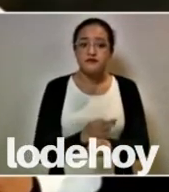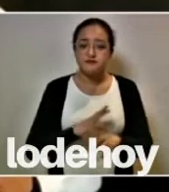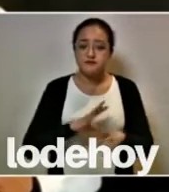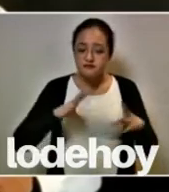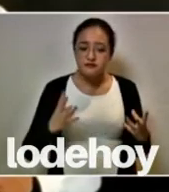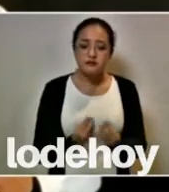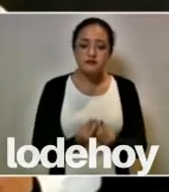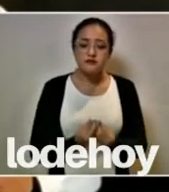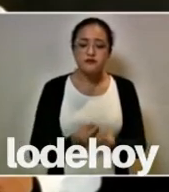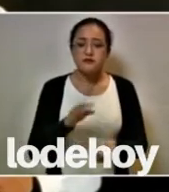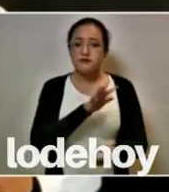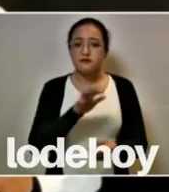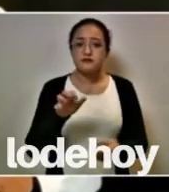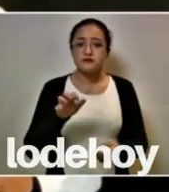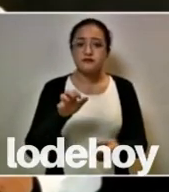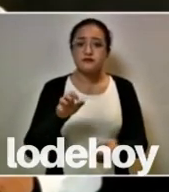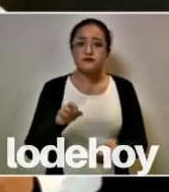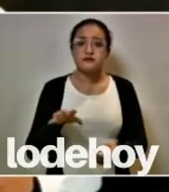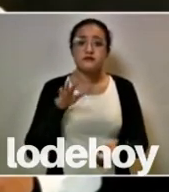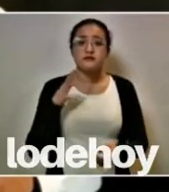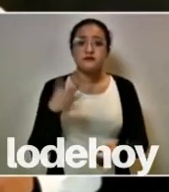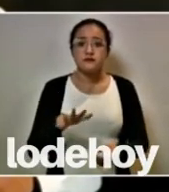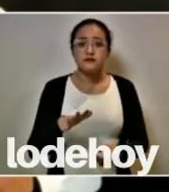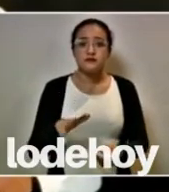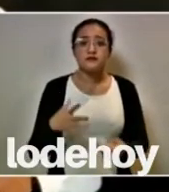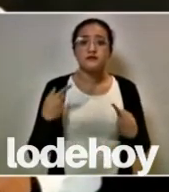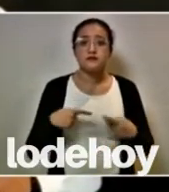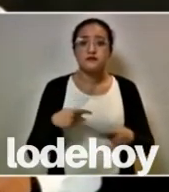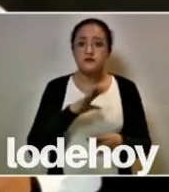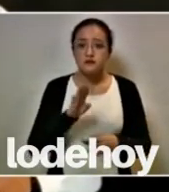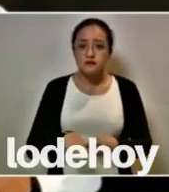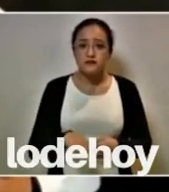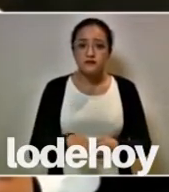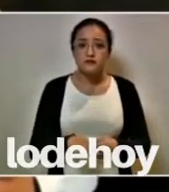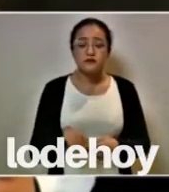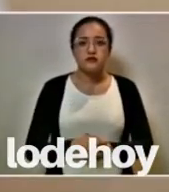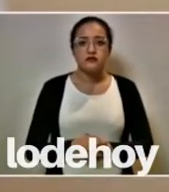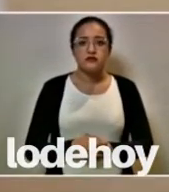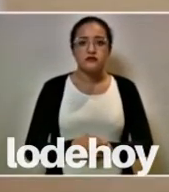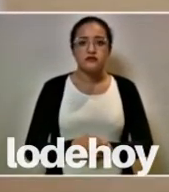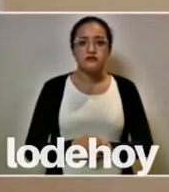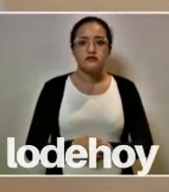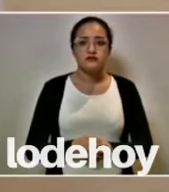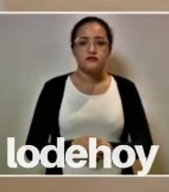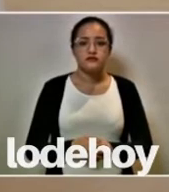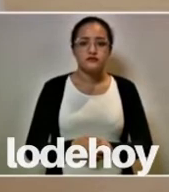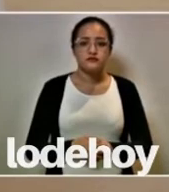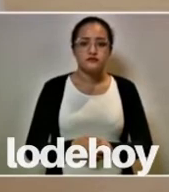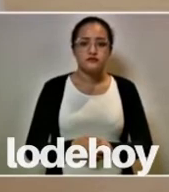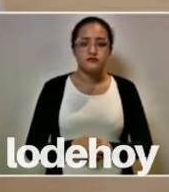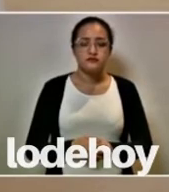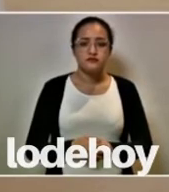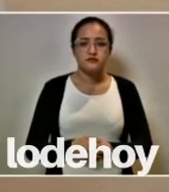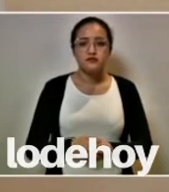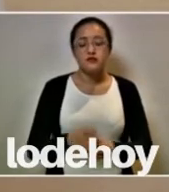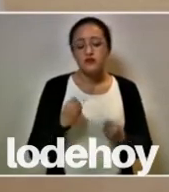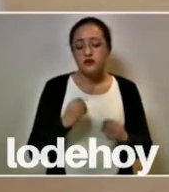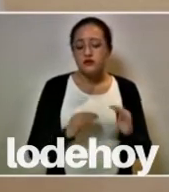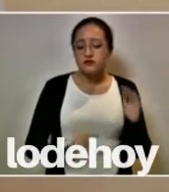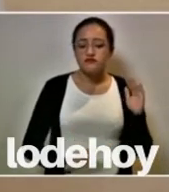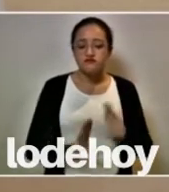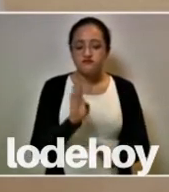acumulada de 510 defunciones en el estado, señor. Es alto, muy